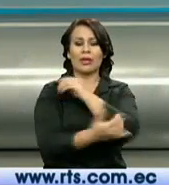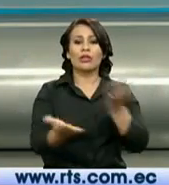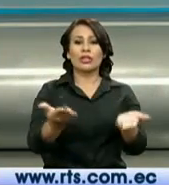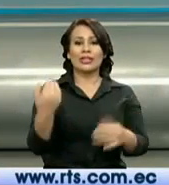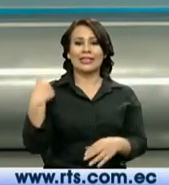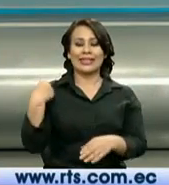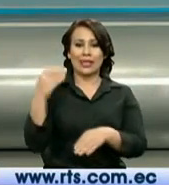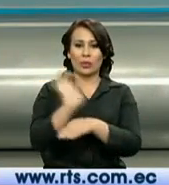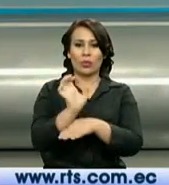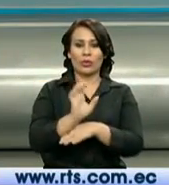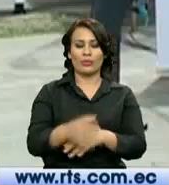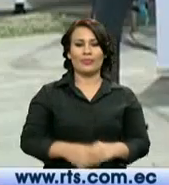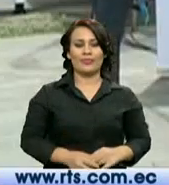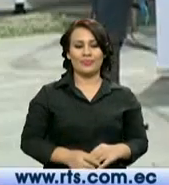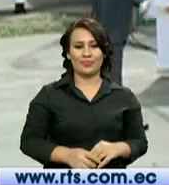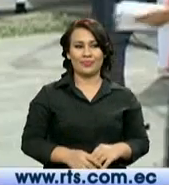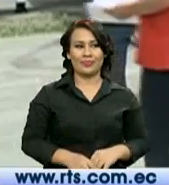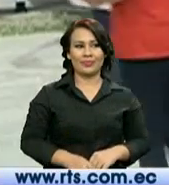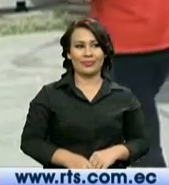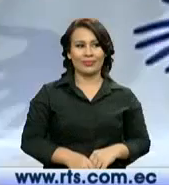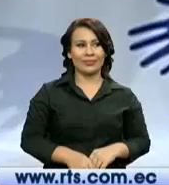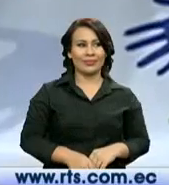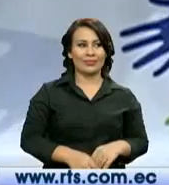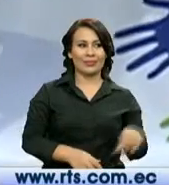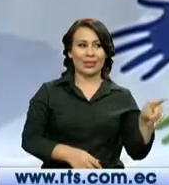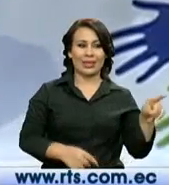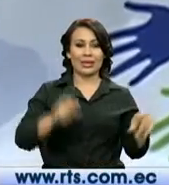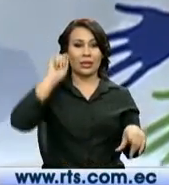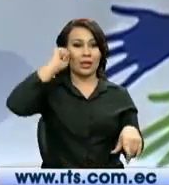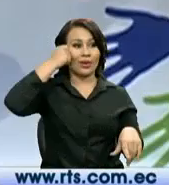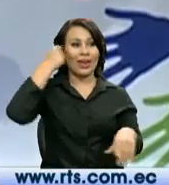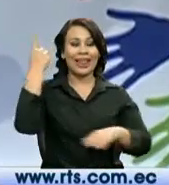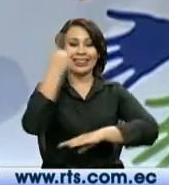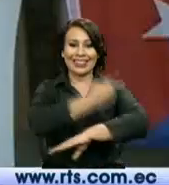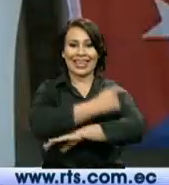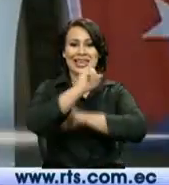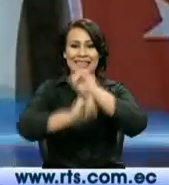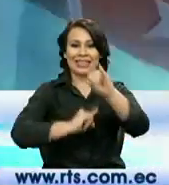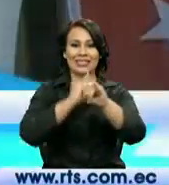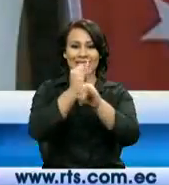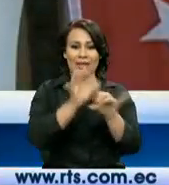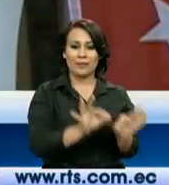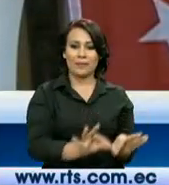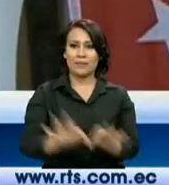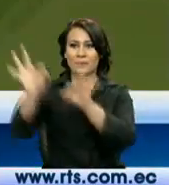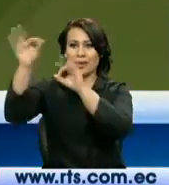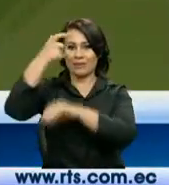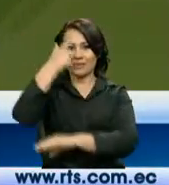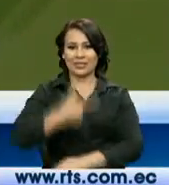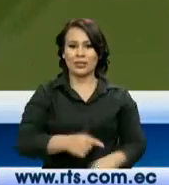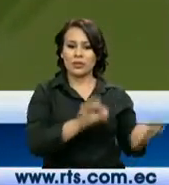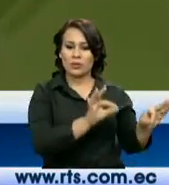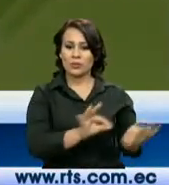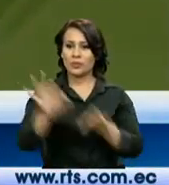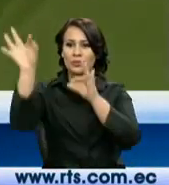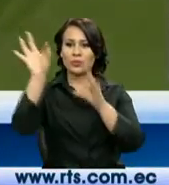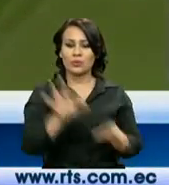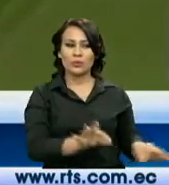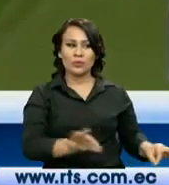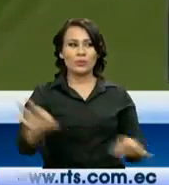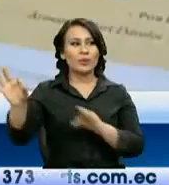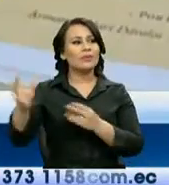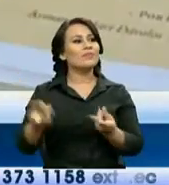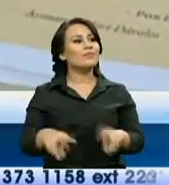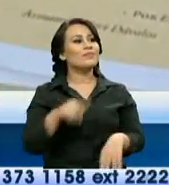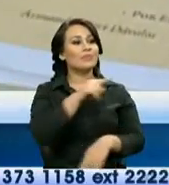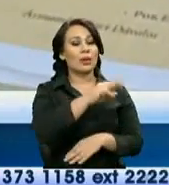Ecuador. En diciembre se conmemora el Día Internacional del Migrante, por lo que la Prefectura de Pichincha, la Secretaría de Inclusión del Municipio de